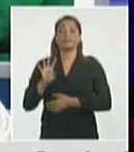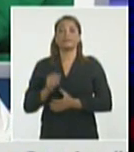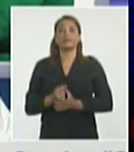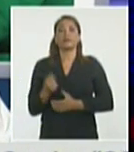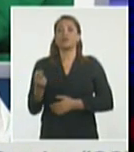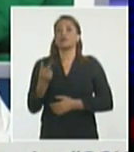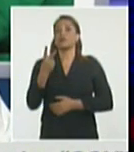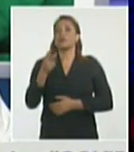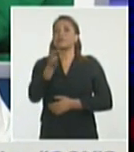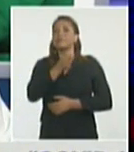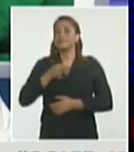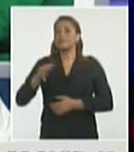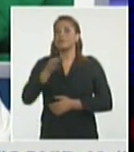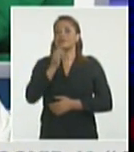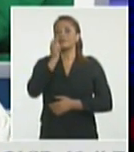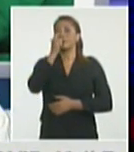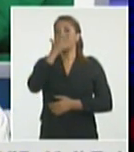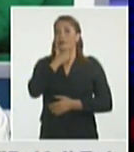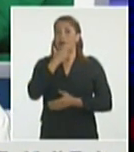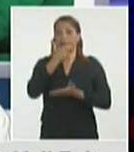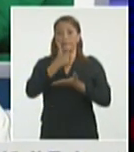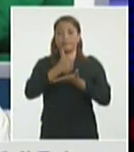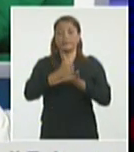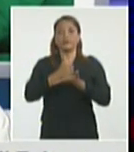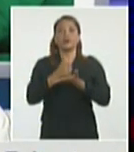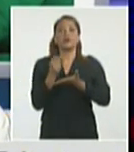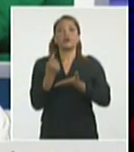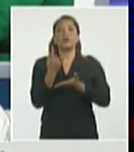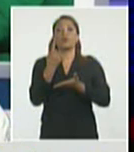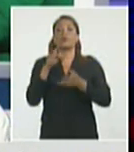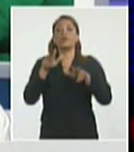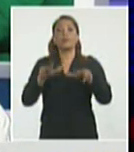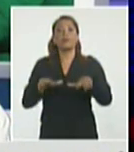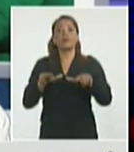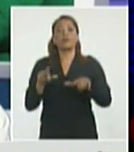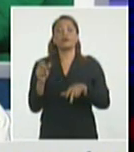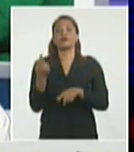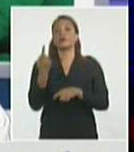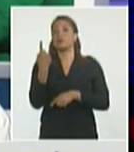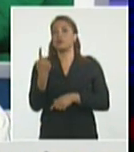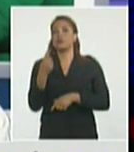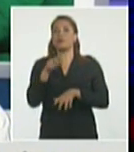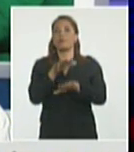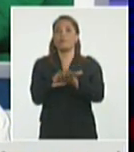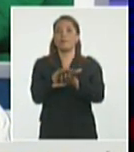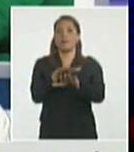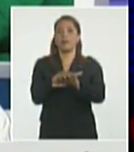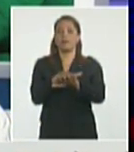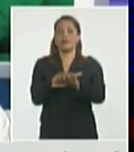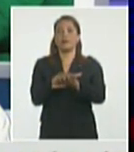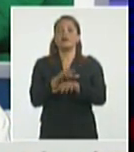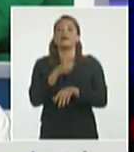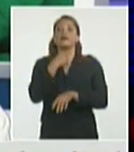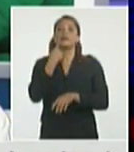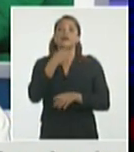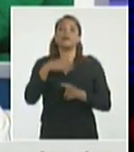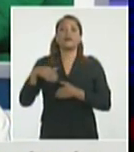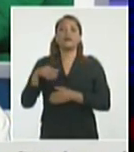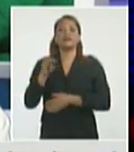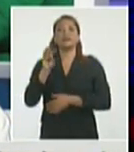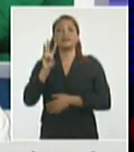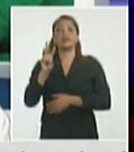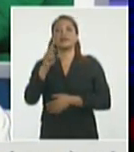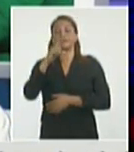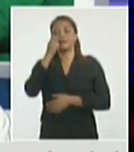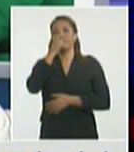del municipio de Ciego de Ávila, 1 de Morón y 1 de Majagua. En Cienfuegos fallecen 3 personas, 2 de Lajas y